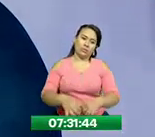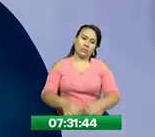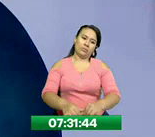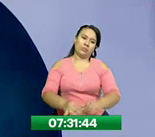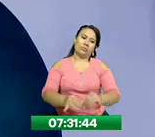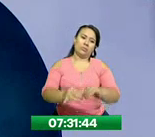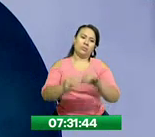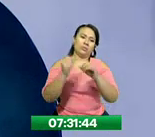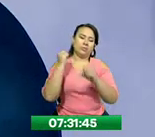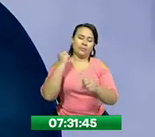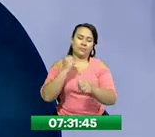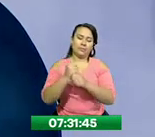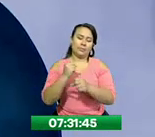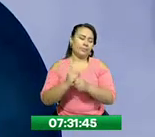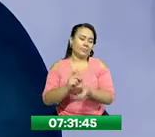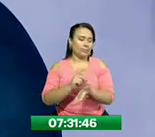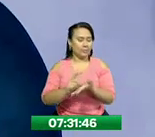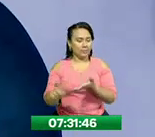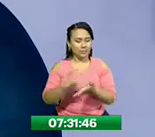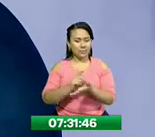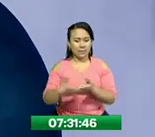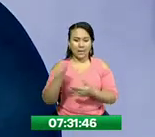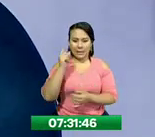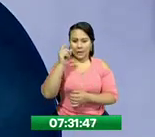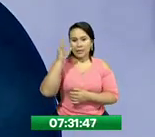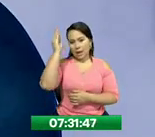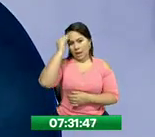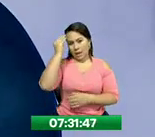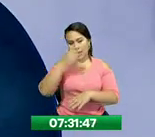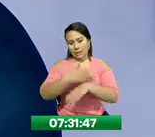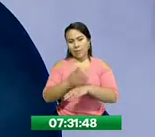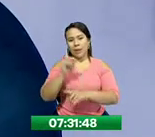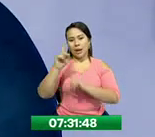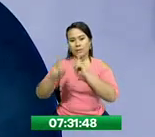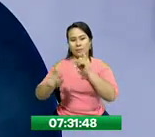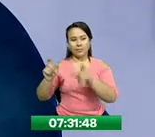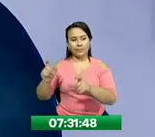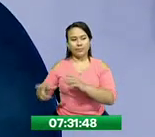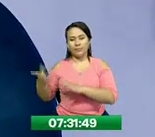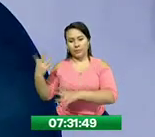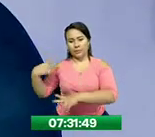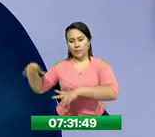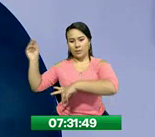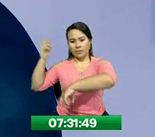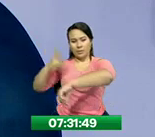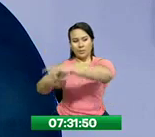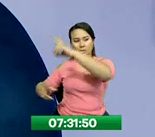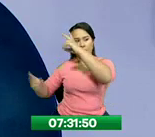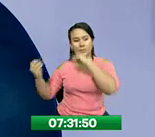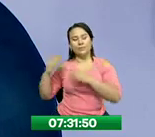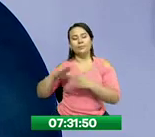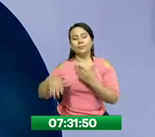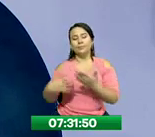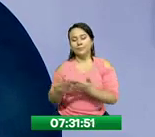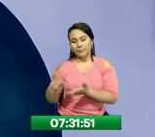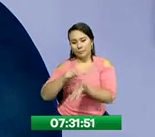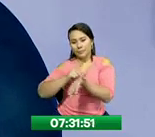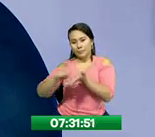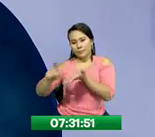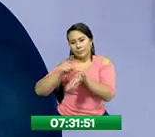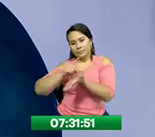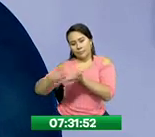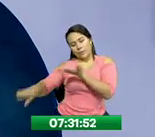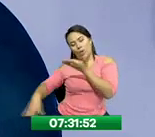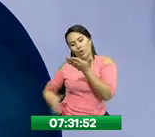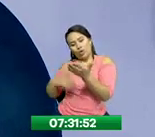será totalmente respetado en el tiempo. Aquellas personas que salgan serán canceladas todos sus